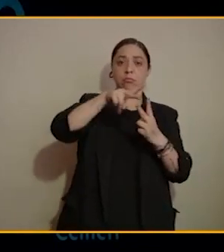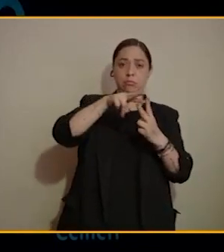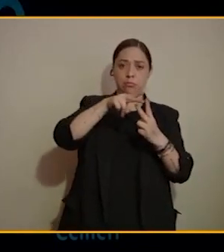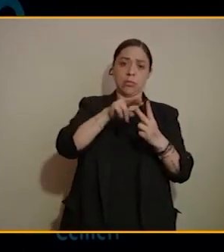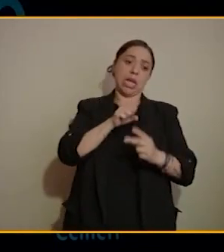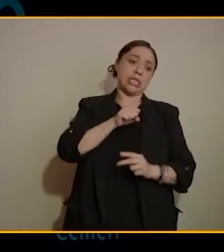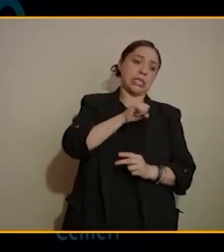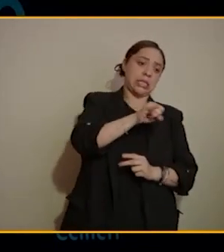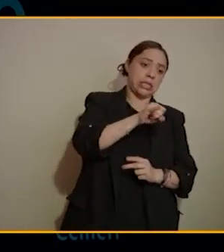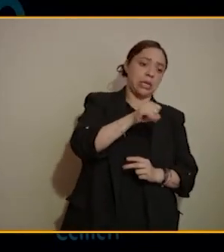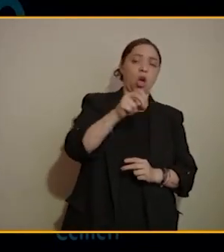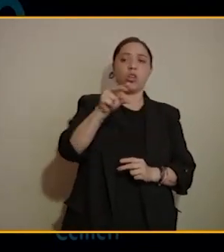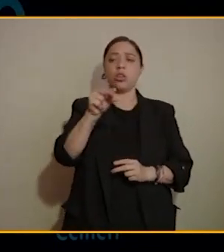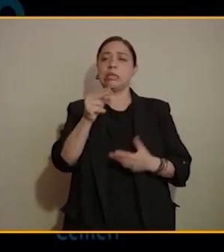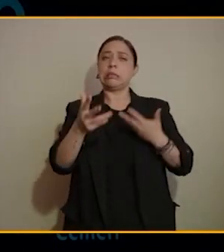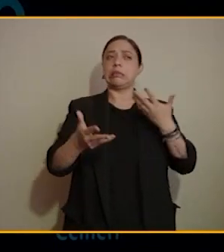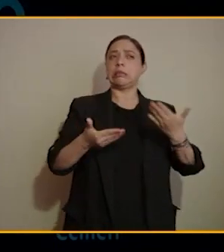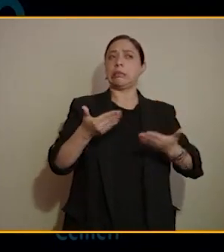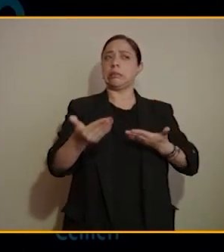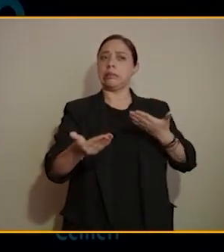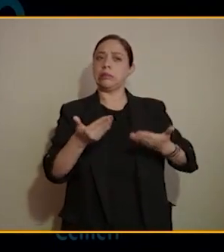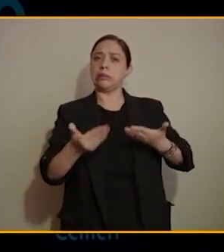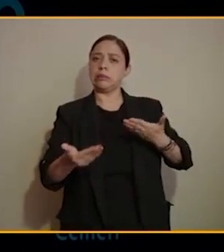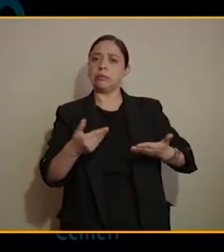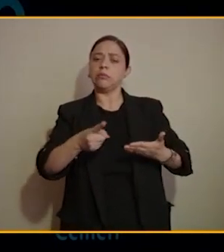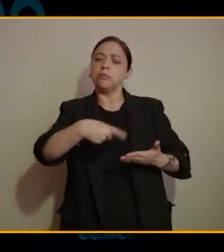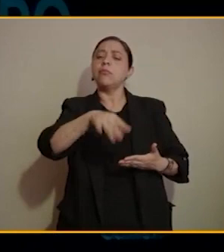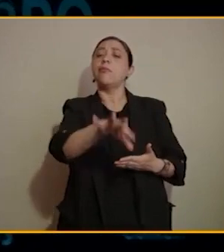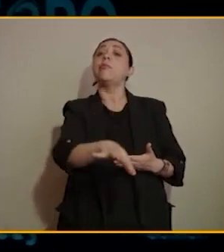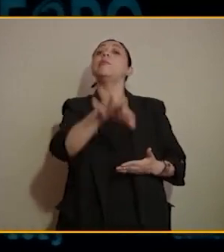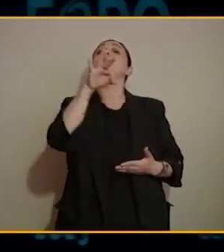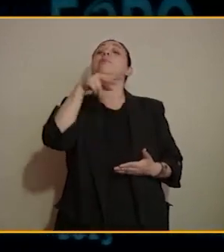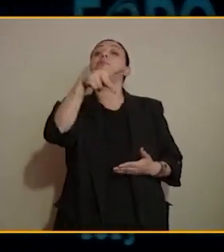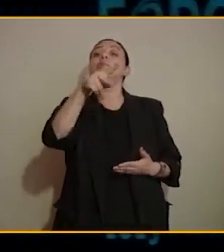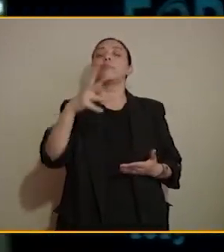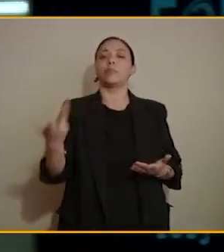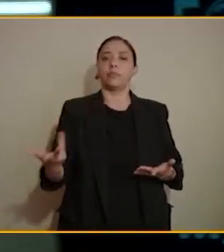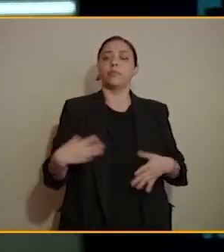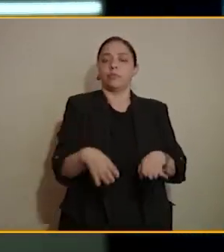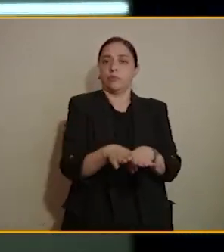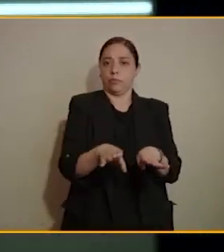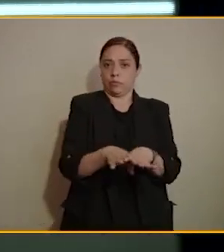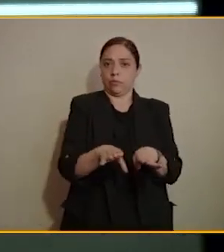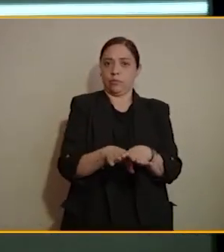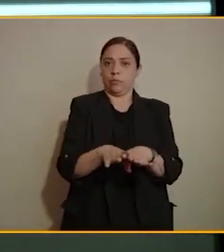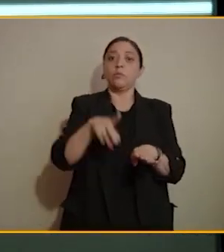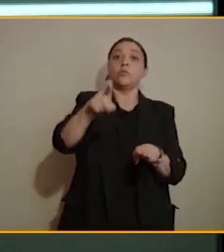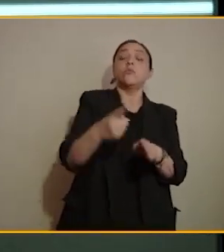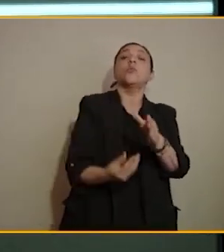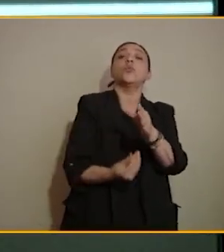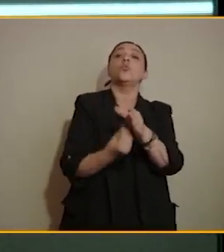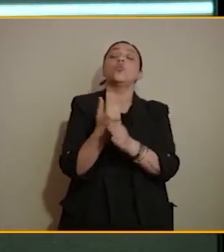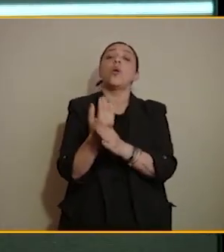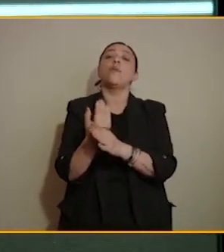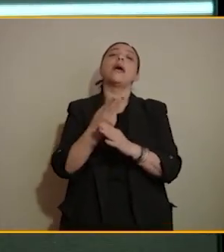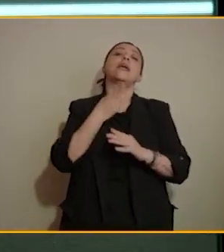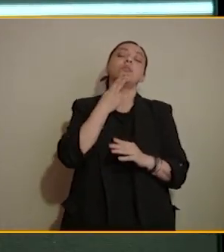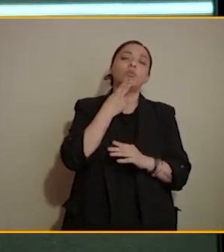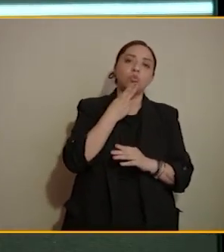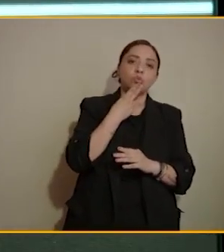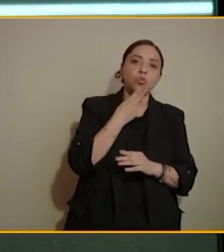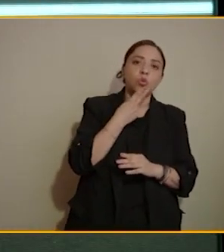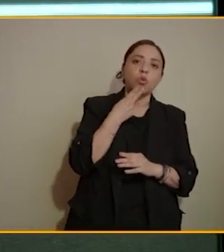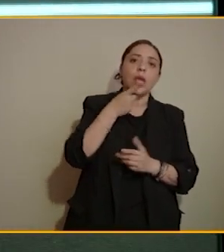por ustedes? Después tenemos mejoras funcionales, que tiene que ver que ustedes hagan nuevas funciones dentro de sus